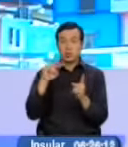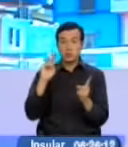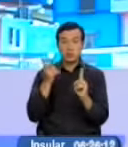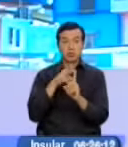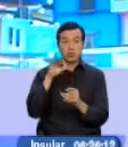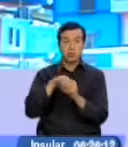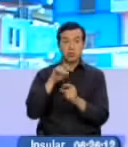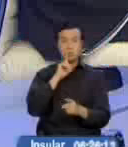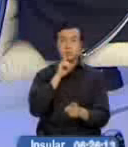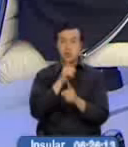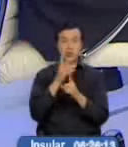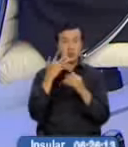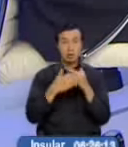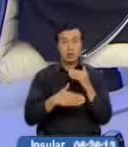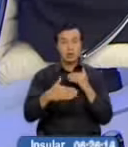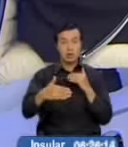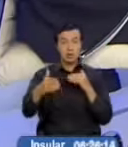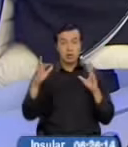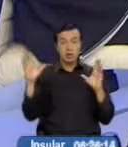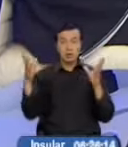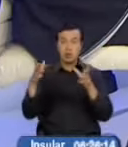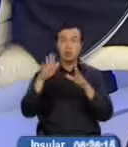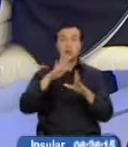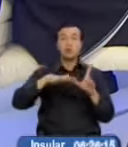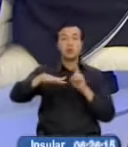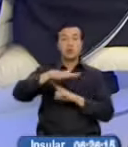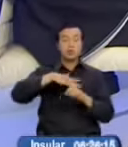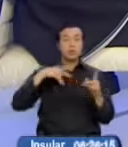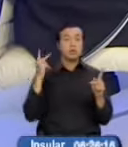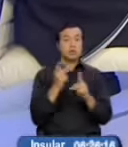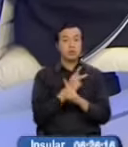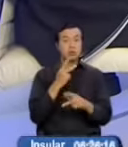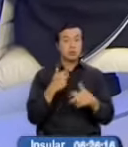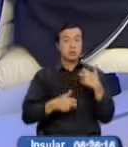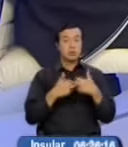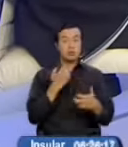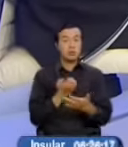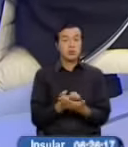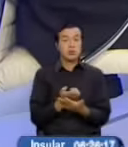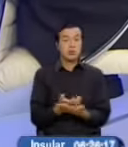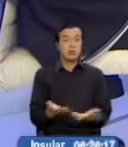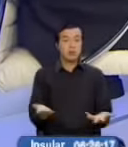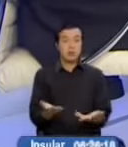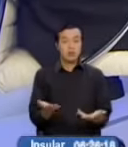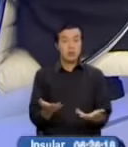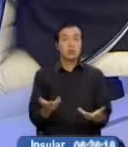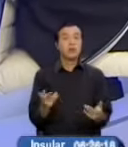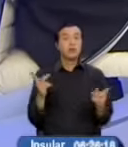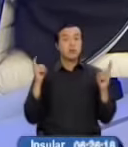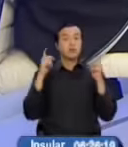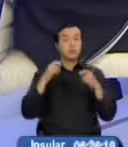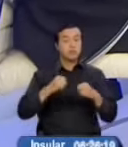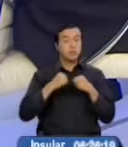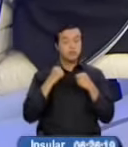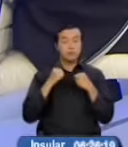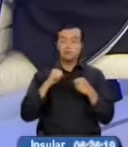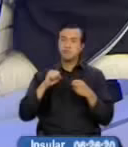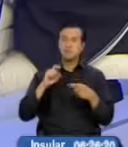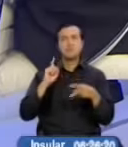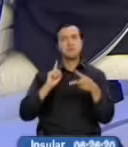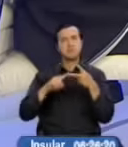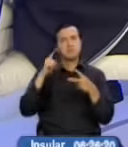vuelta, cuando hayan transcurrido más meses en una situación que si sigue complicada en términos económicos, va a ser un escenario muy complicado. Y lo otro, me